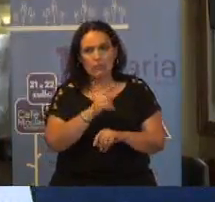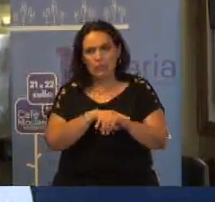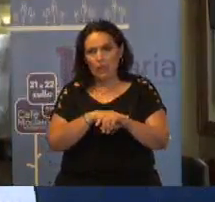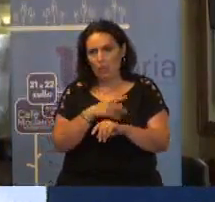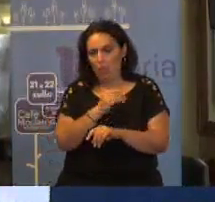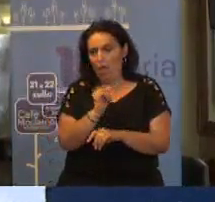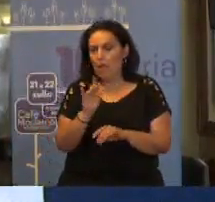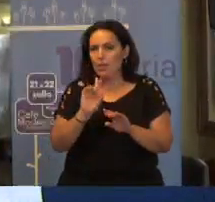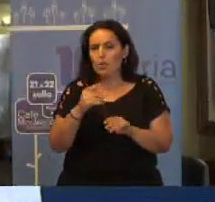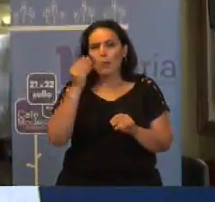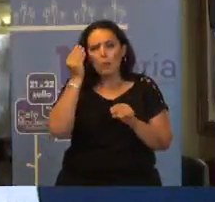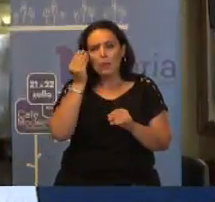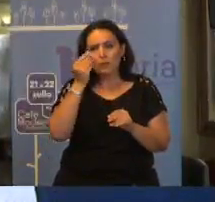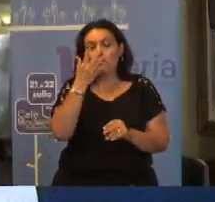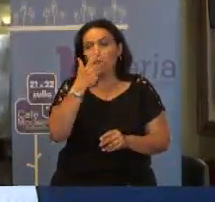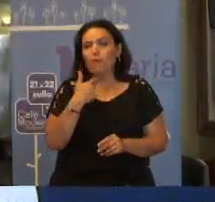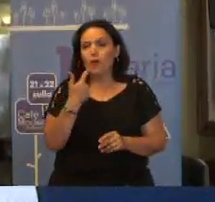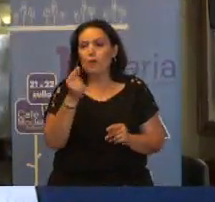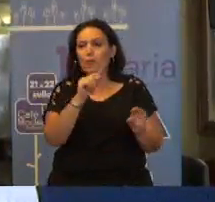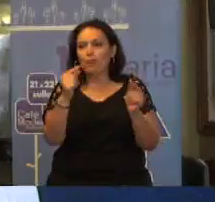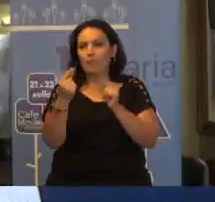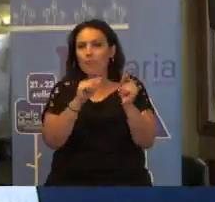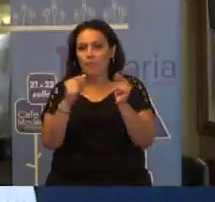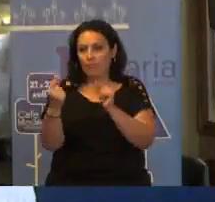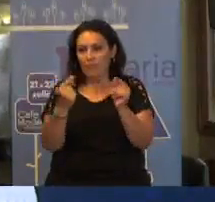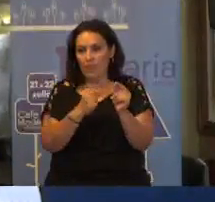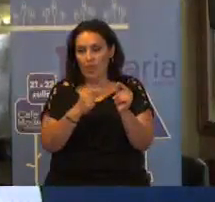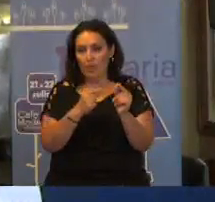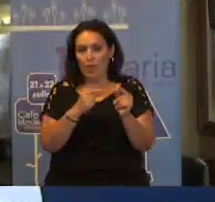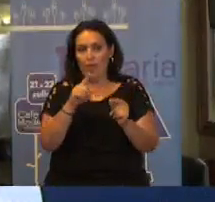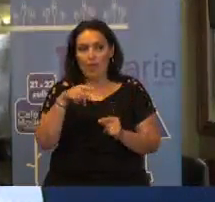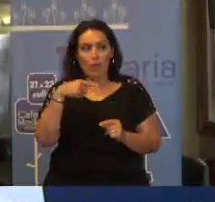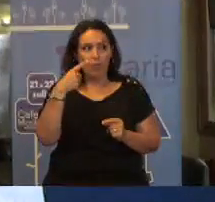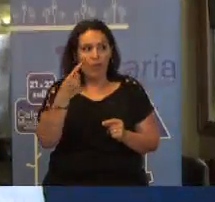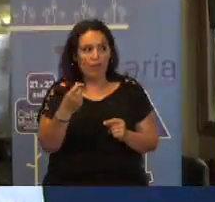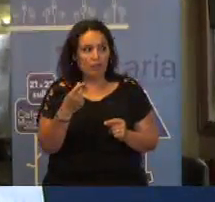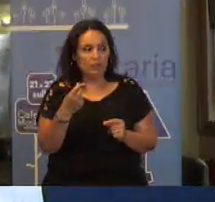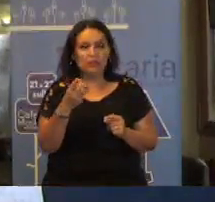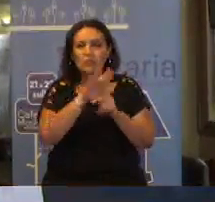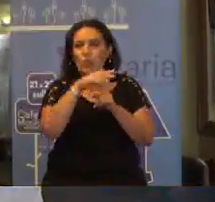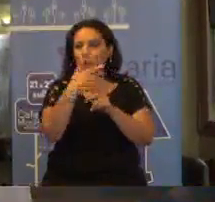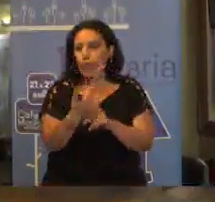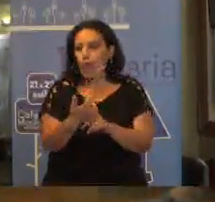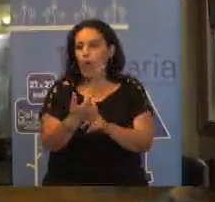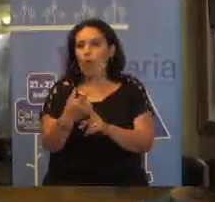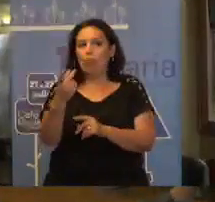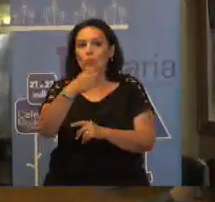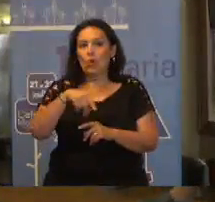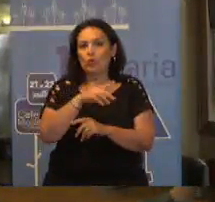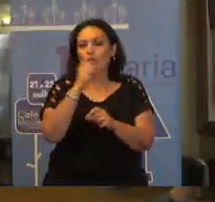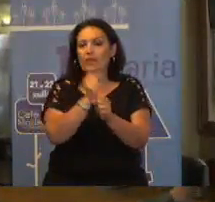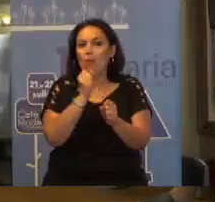o diálogo coas persoas que están, non? Porque simplemente éramos meros introductores de un pouco cal era a situación, cal debía ser o traballo de